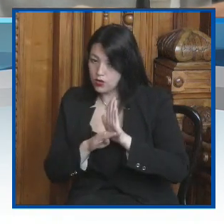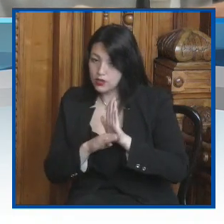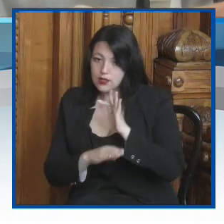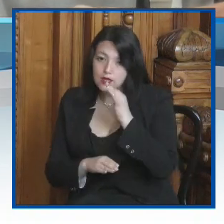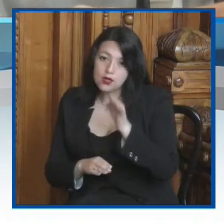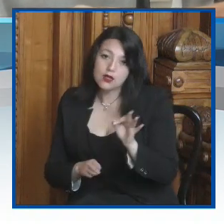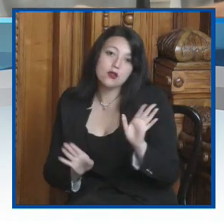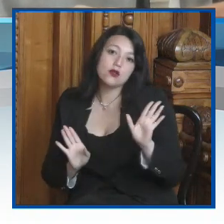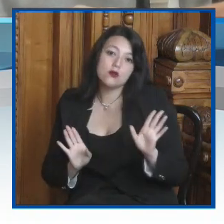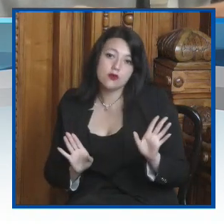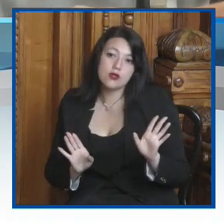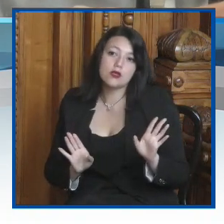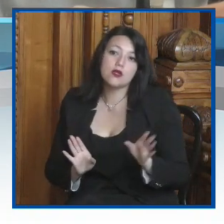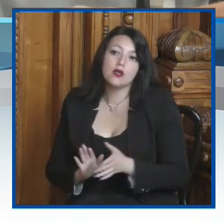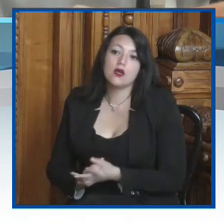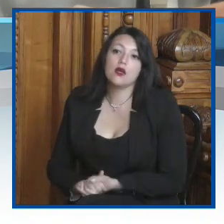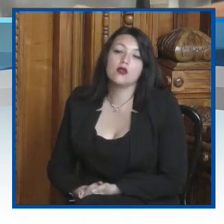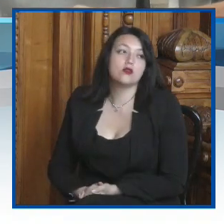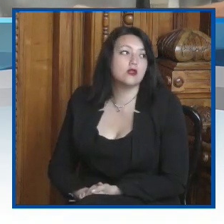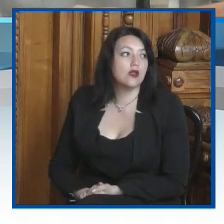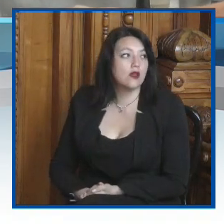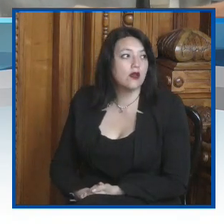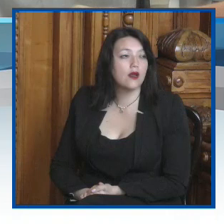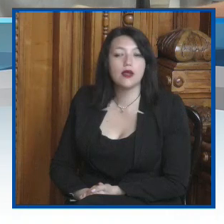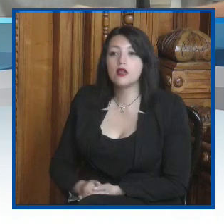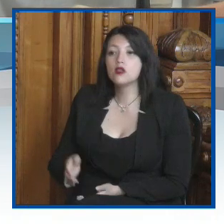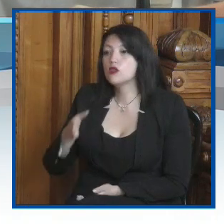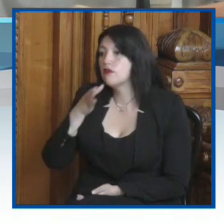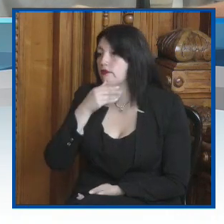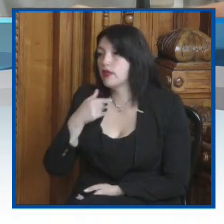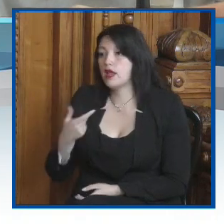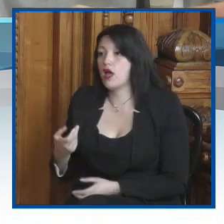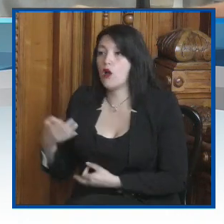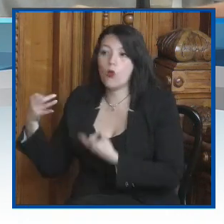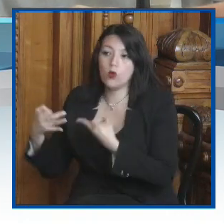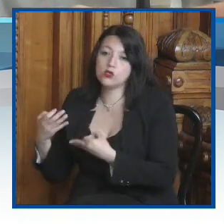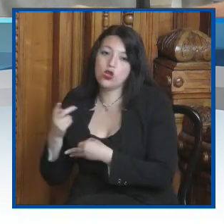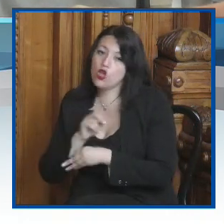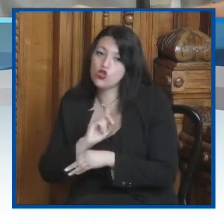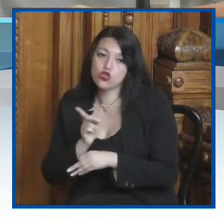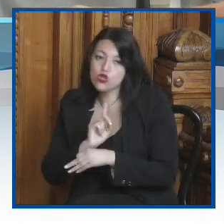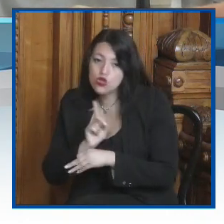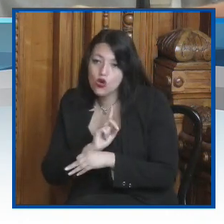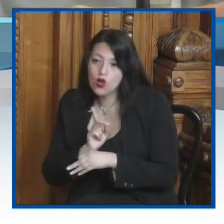lo voy a tener de vuelta acá y le voy a revocar esta probation y se va a ir a juicio. Entonces, no le conviene.